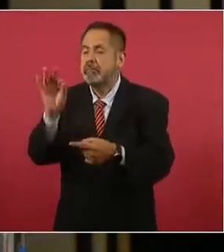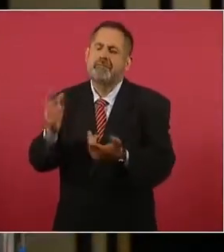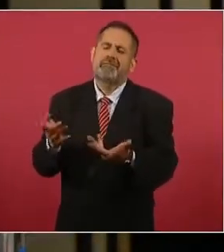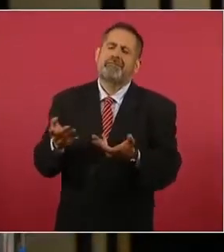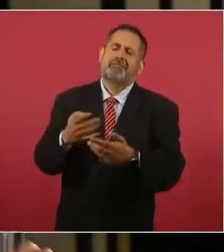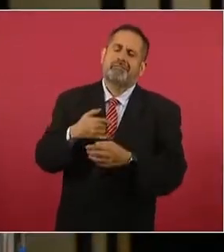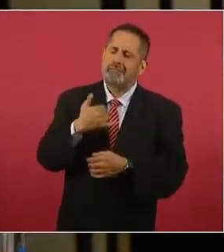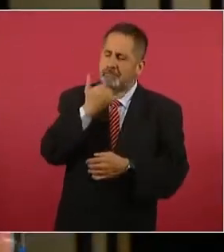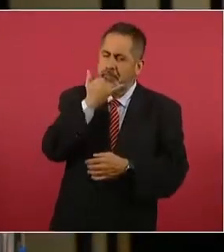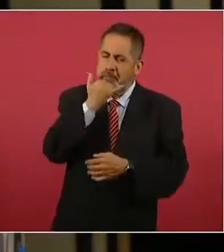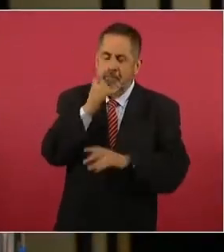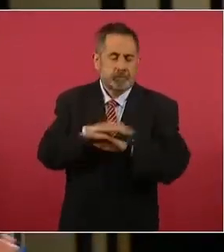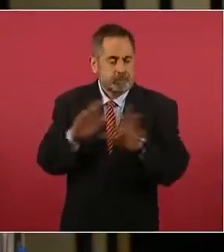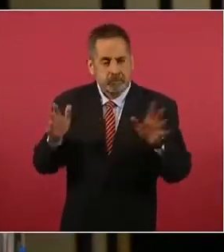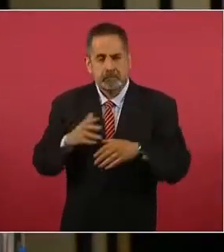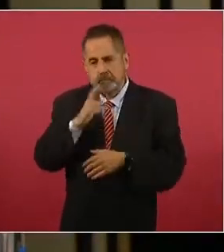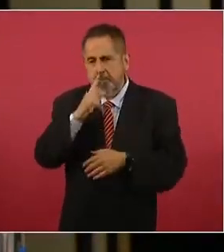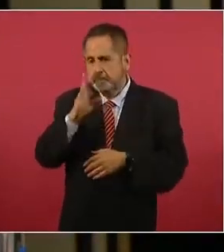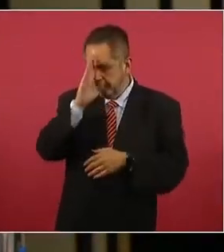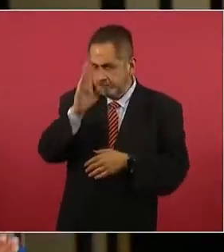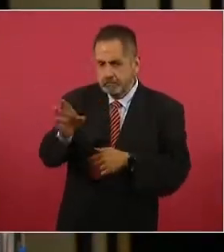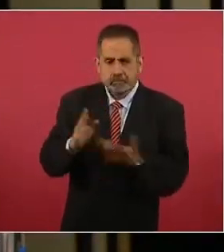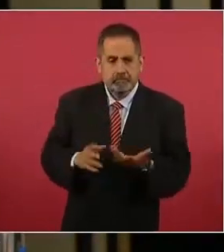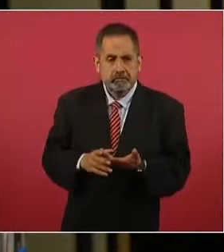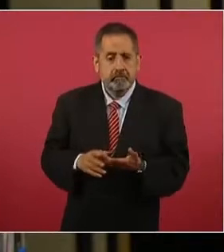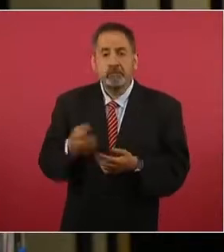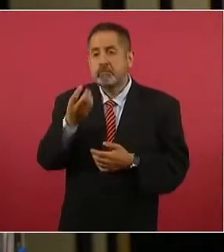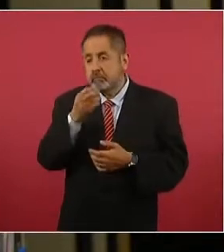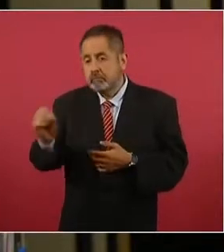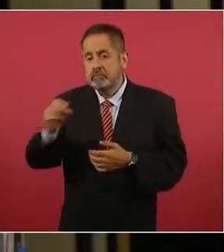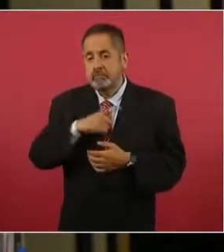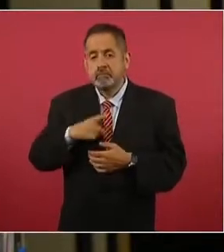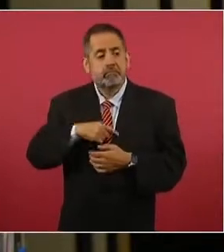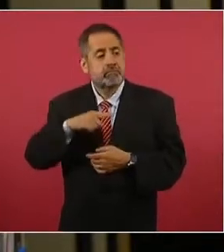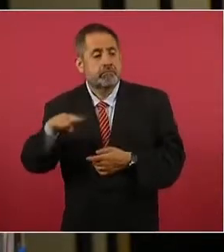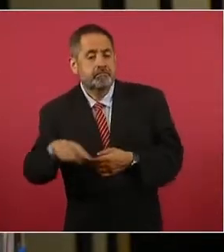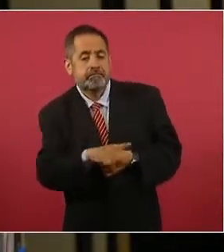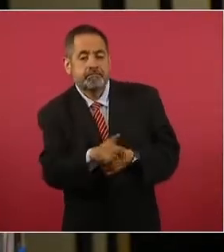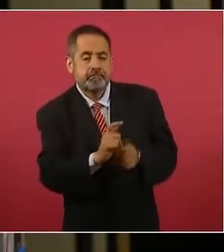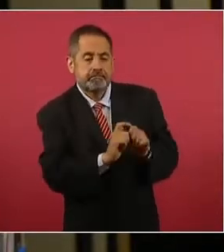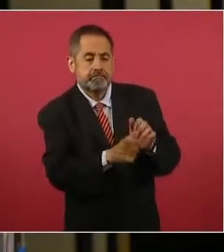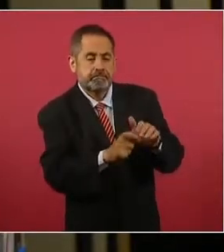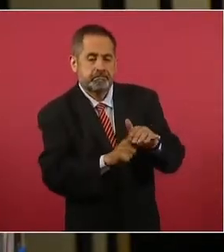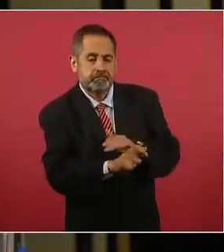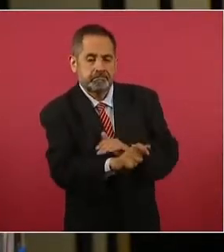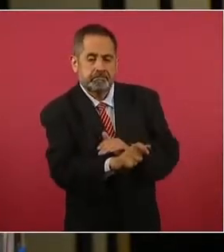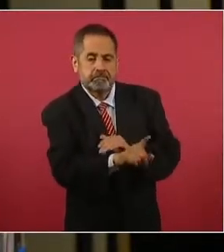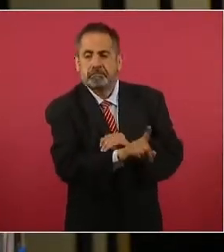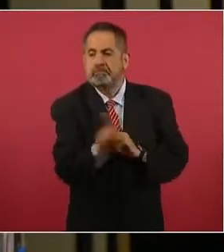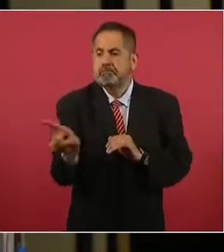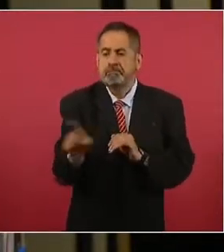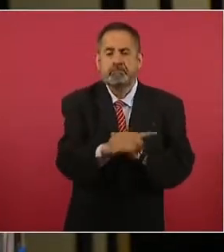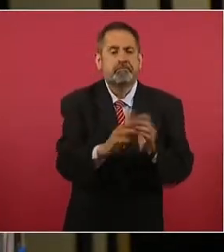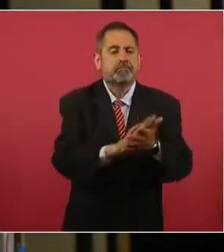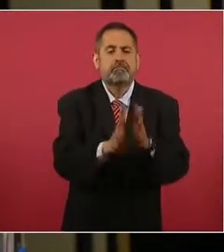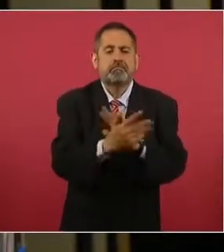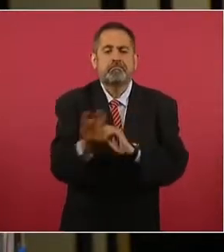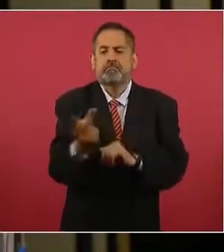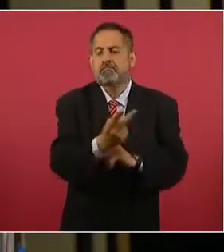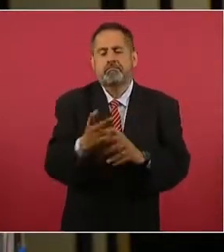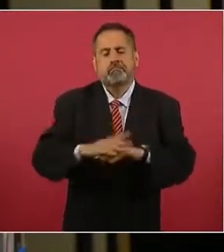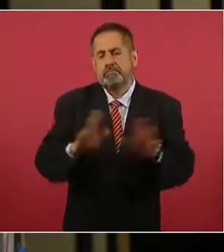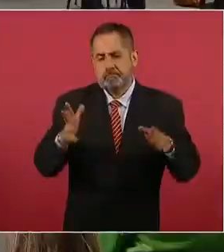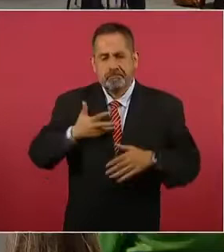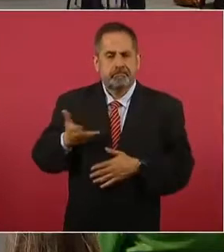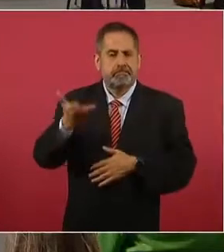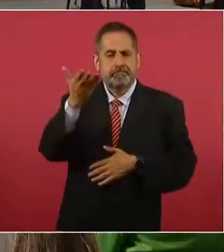se inicia. Pero si no se acercan con los coyotes que están ahí nada más viendo, pues no hay nada. Eso es lo que están